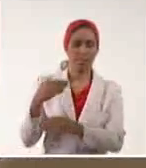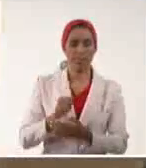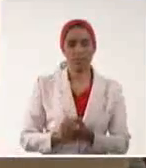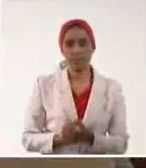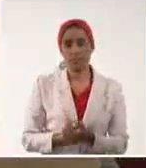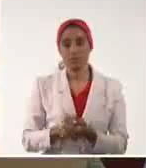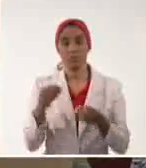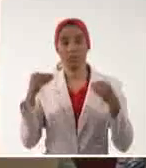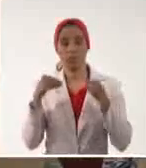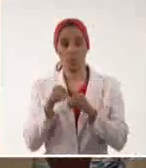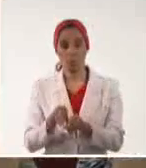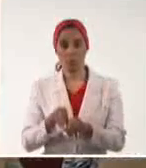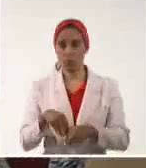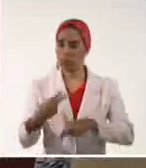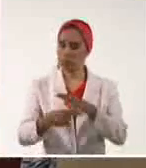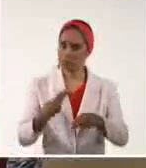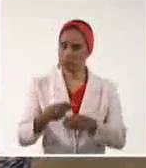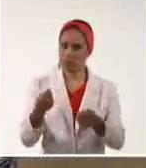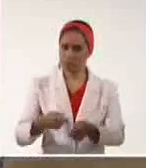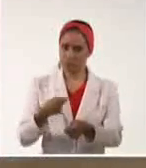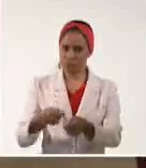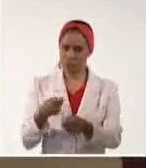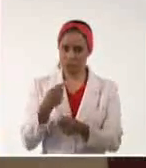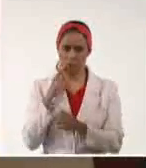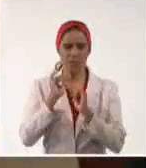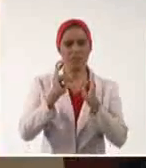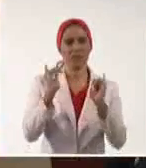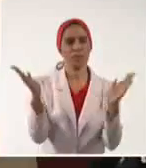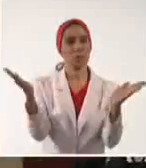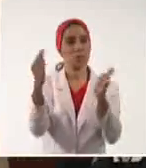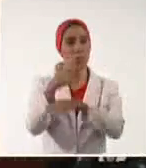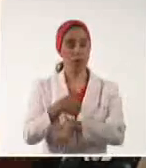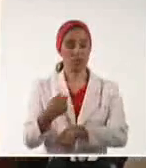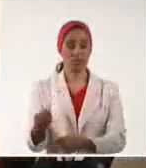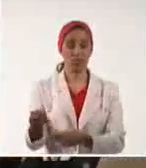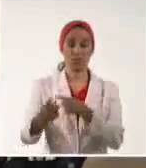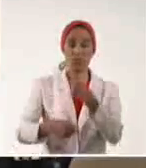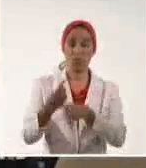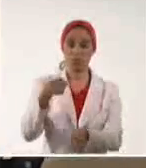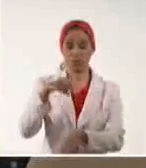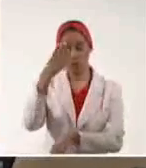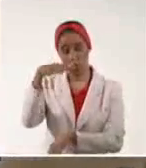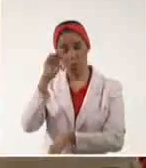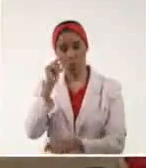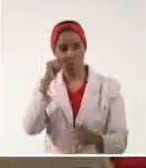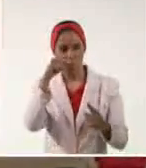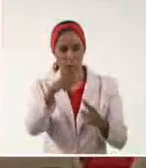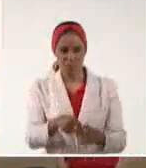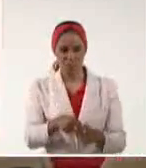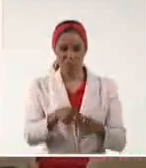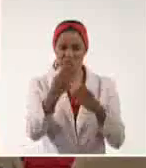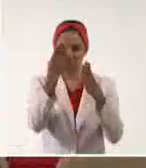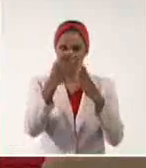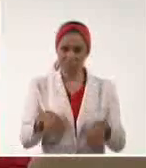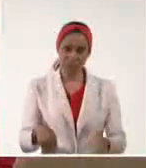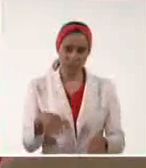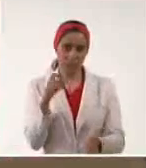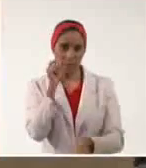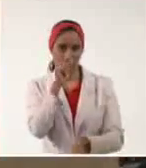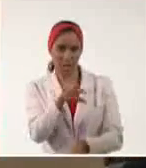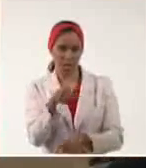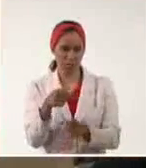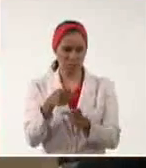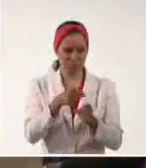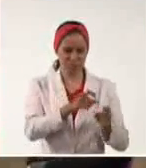acciones constantes de subversión y desinformación contra Cuba, la meta es quebrar al país, provocar la